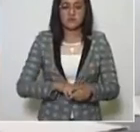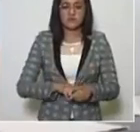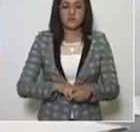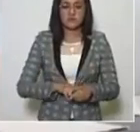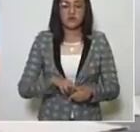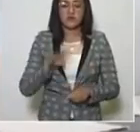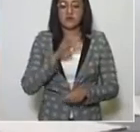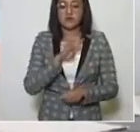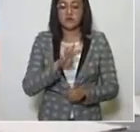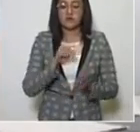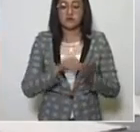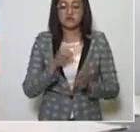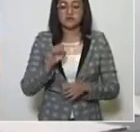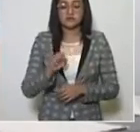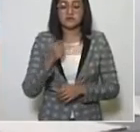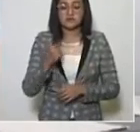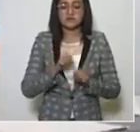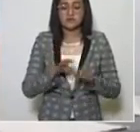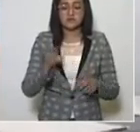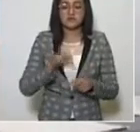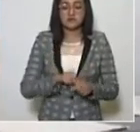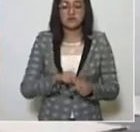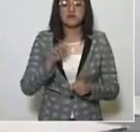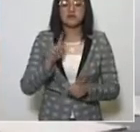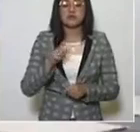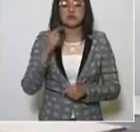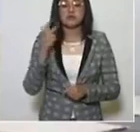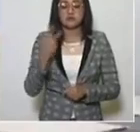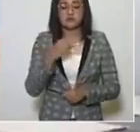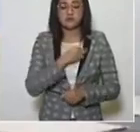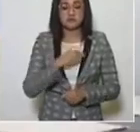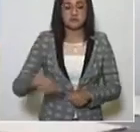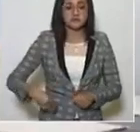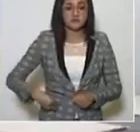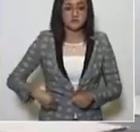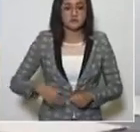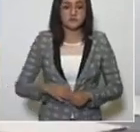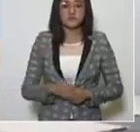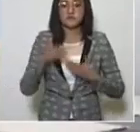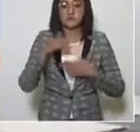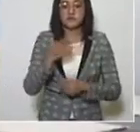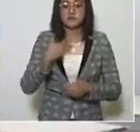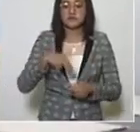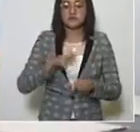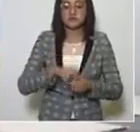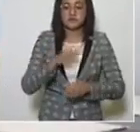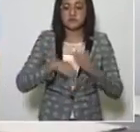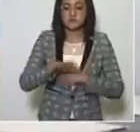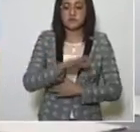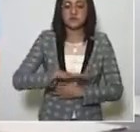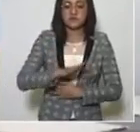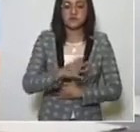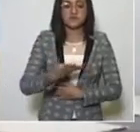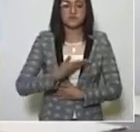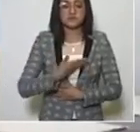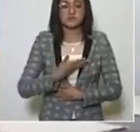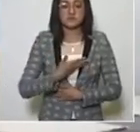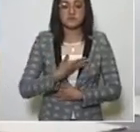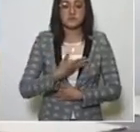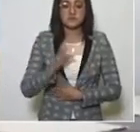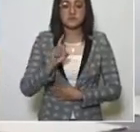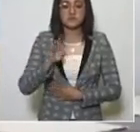hospitalizados, 4,067 distribuidos en 78 municipios. En lo que respecta a la hospitalización en todo el